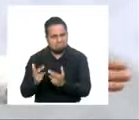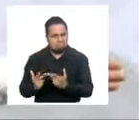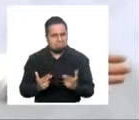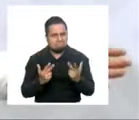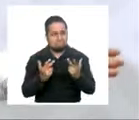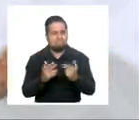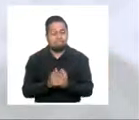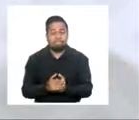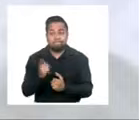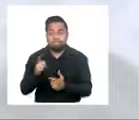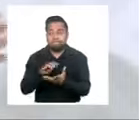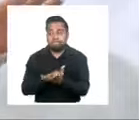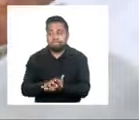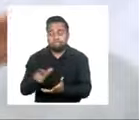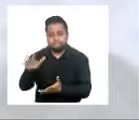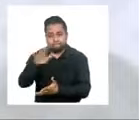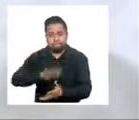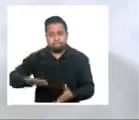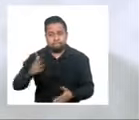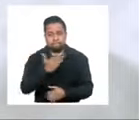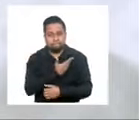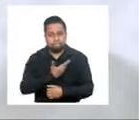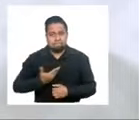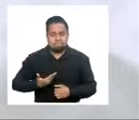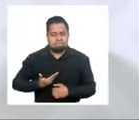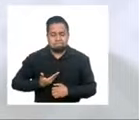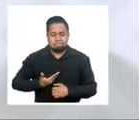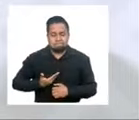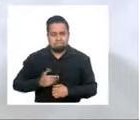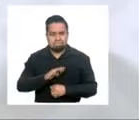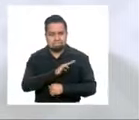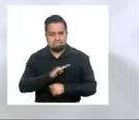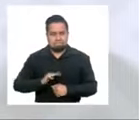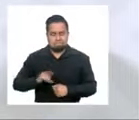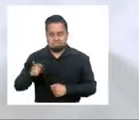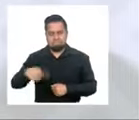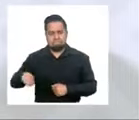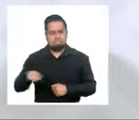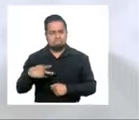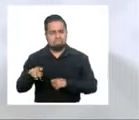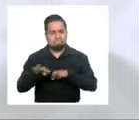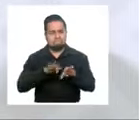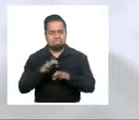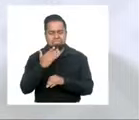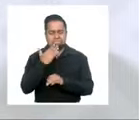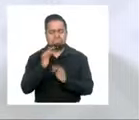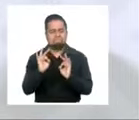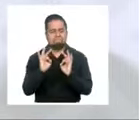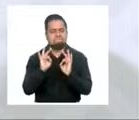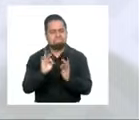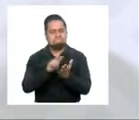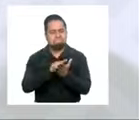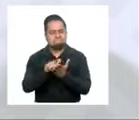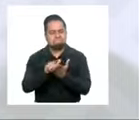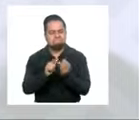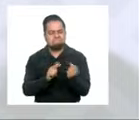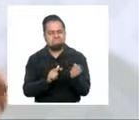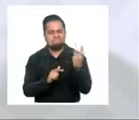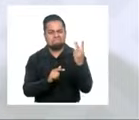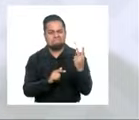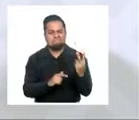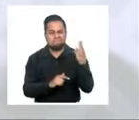Y la mayoría de los presidentes salió con un trabajo muy bien, salvo dos o